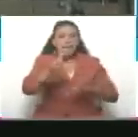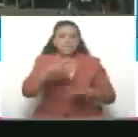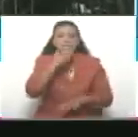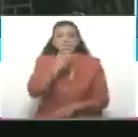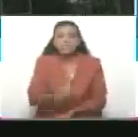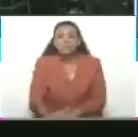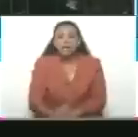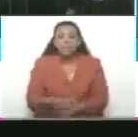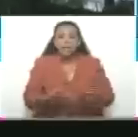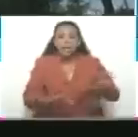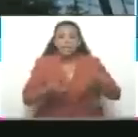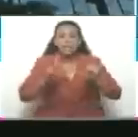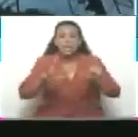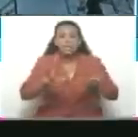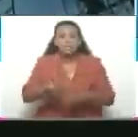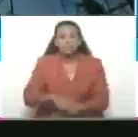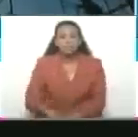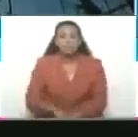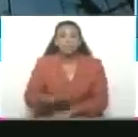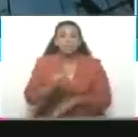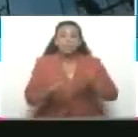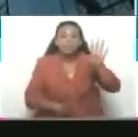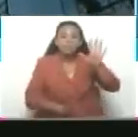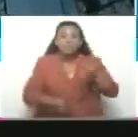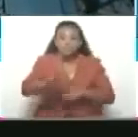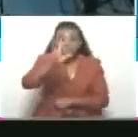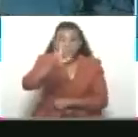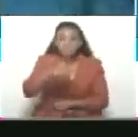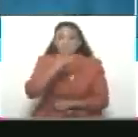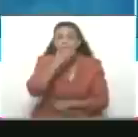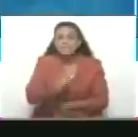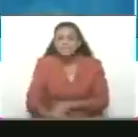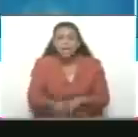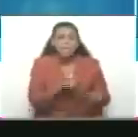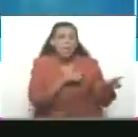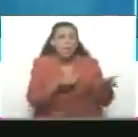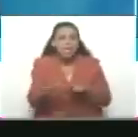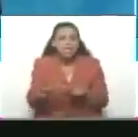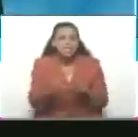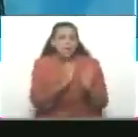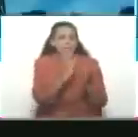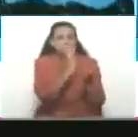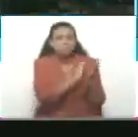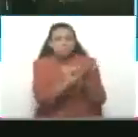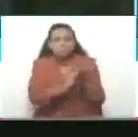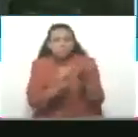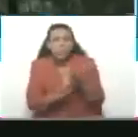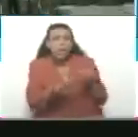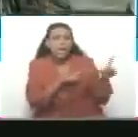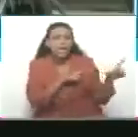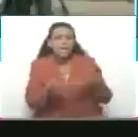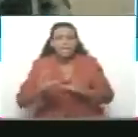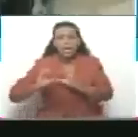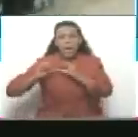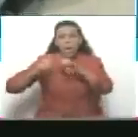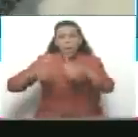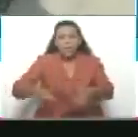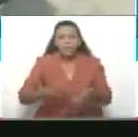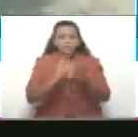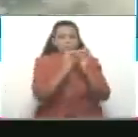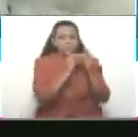diciembre me dijo hemos hecho la inspección de ingeniería hemos hecho los planes y estamos listos para